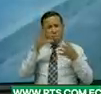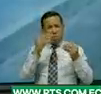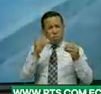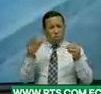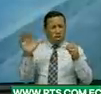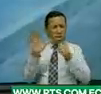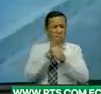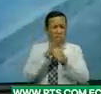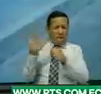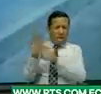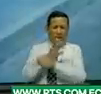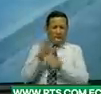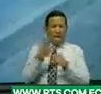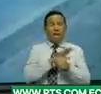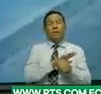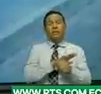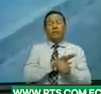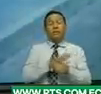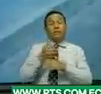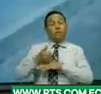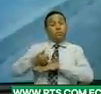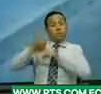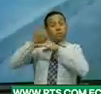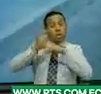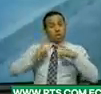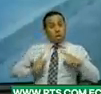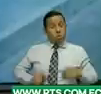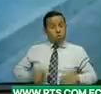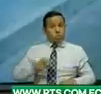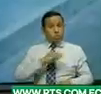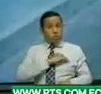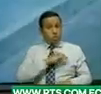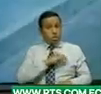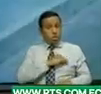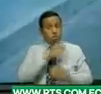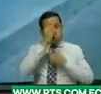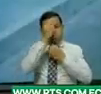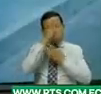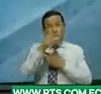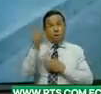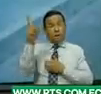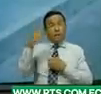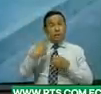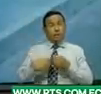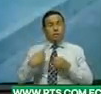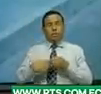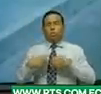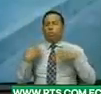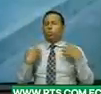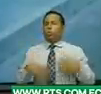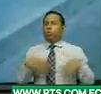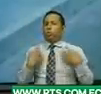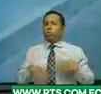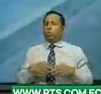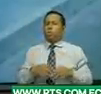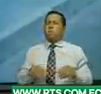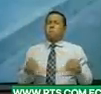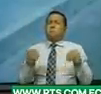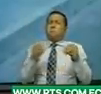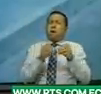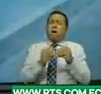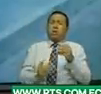intensivos. Así lo informaron las autoridades de salud del municipio. La capital se está perfilando para una nueva ola de